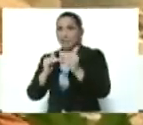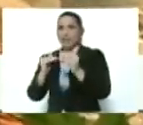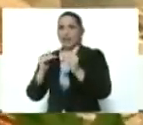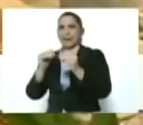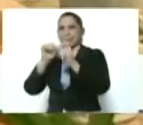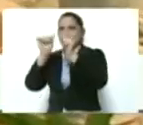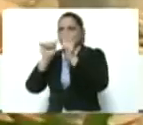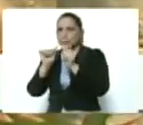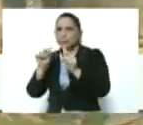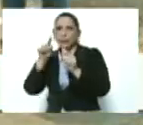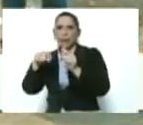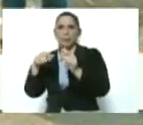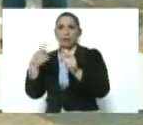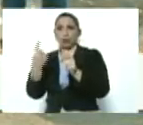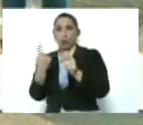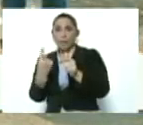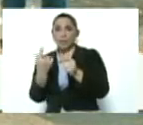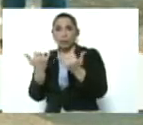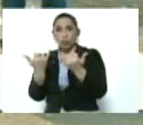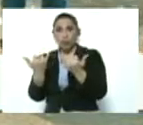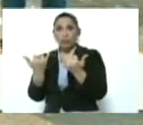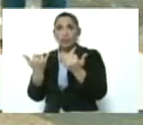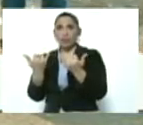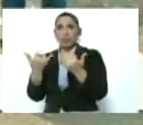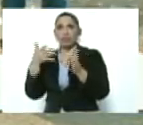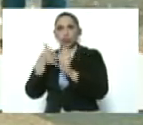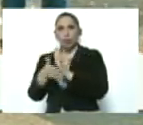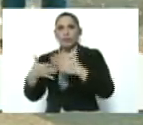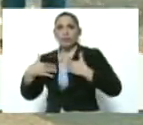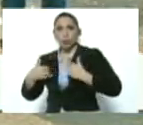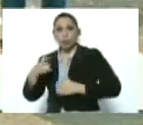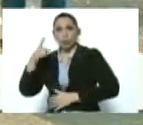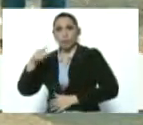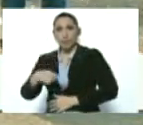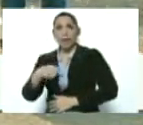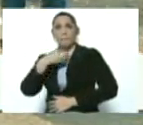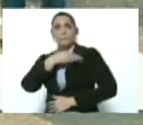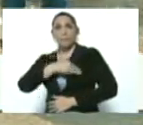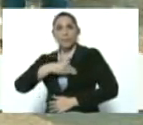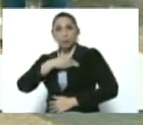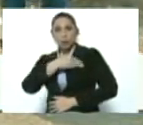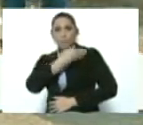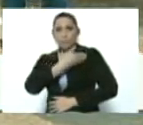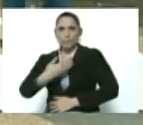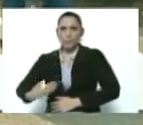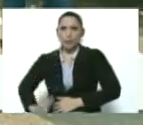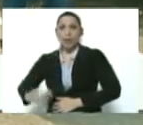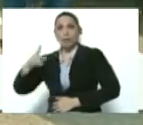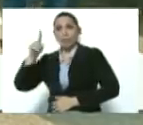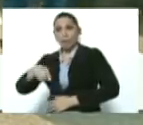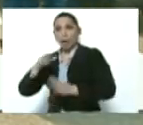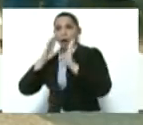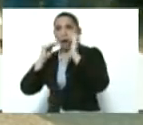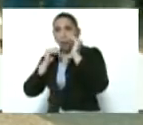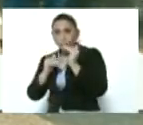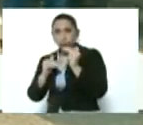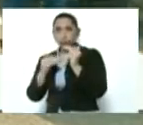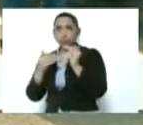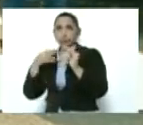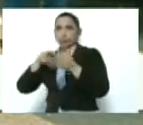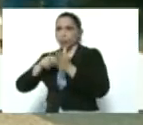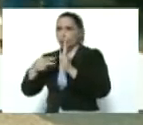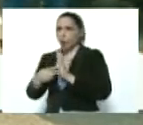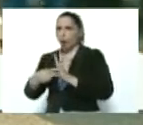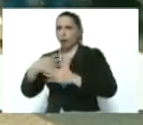y no solamente ahora el componente de la salubridad sino que con esta misión presidente también atendemos lo que significa la